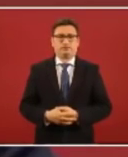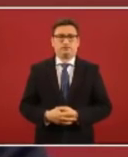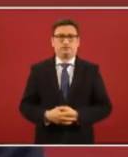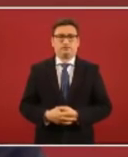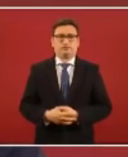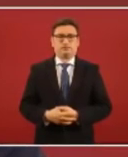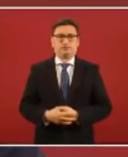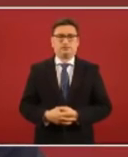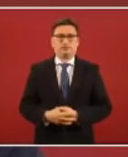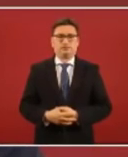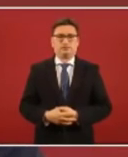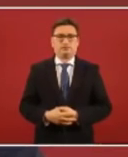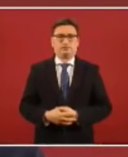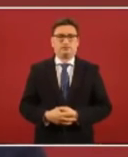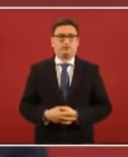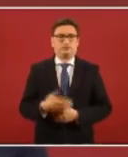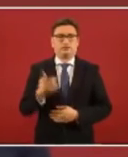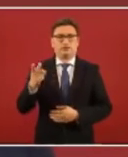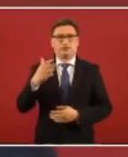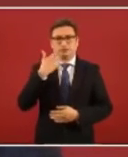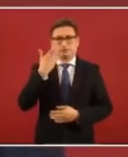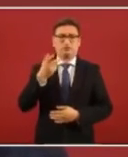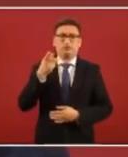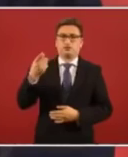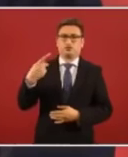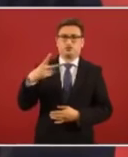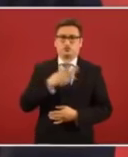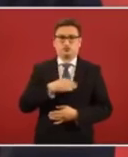pues de defender a su hijo.